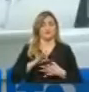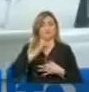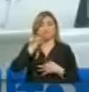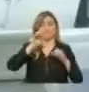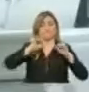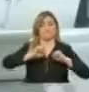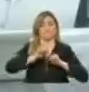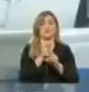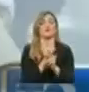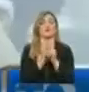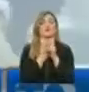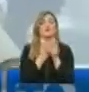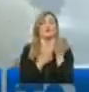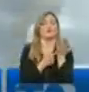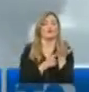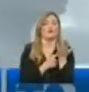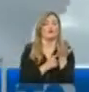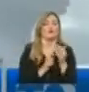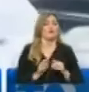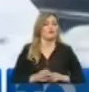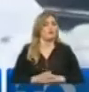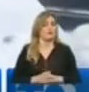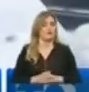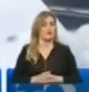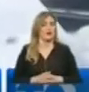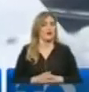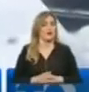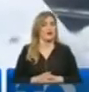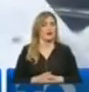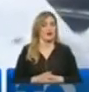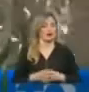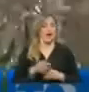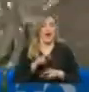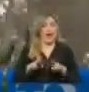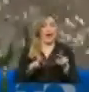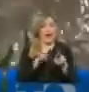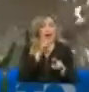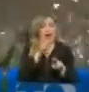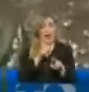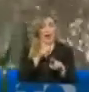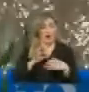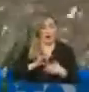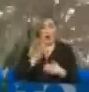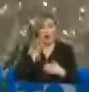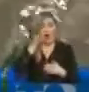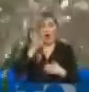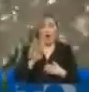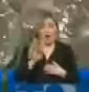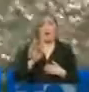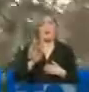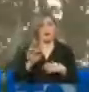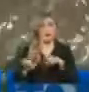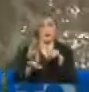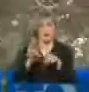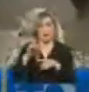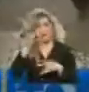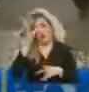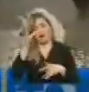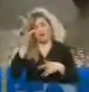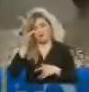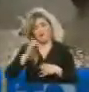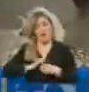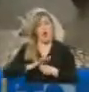Los resultados de estos análisis mostraron que la carga viral en el agua del río estuvo relacionada con los casos de